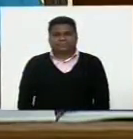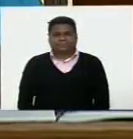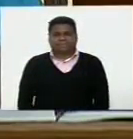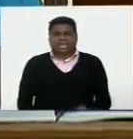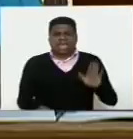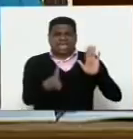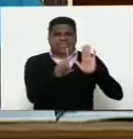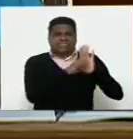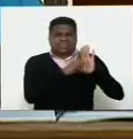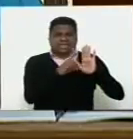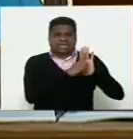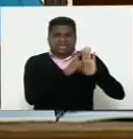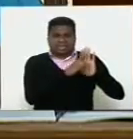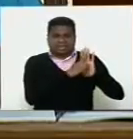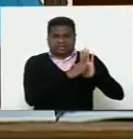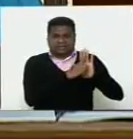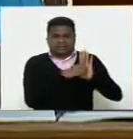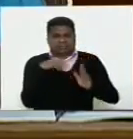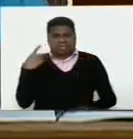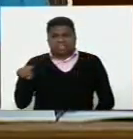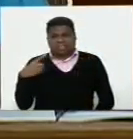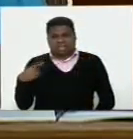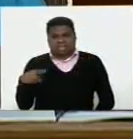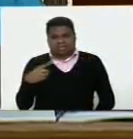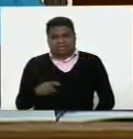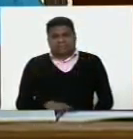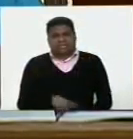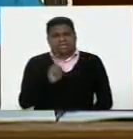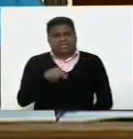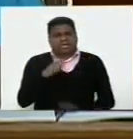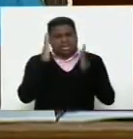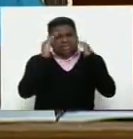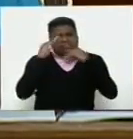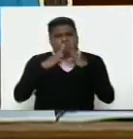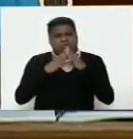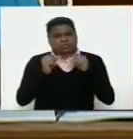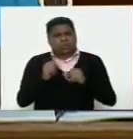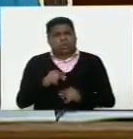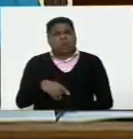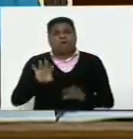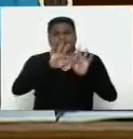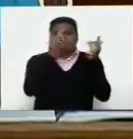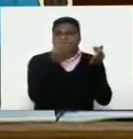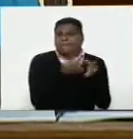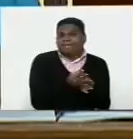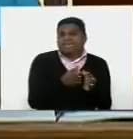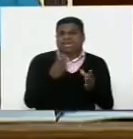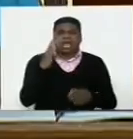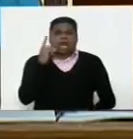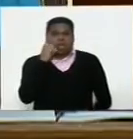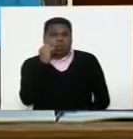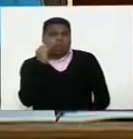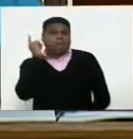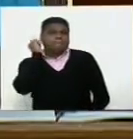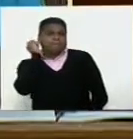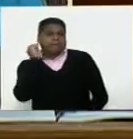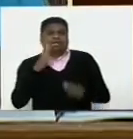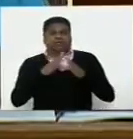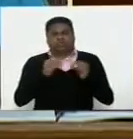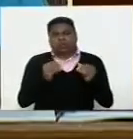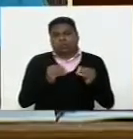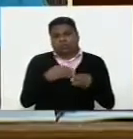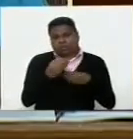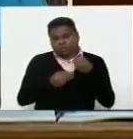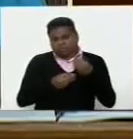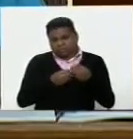Derecho y deber a defender sus derechos. La madre, el padre y las familias tienen el deber de defender los derechos previstos